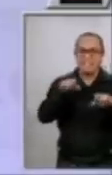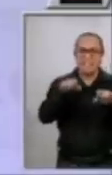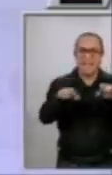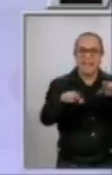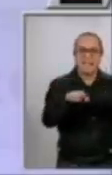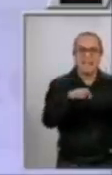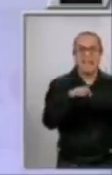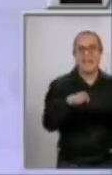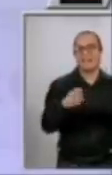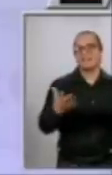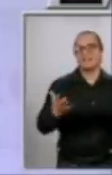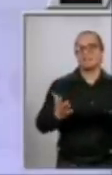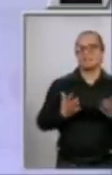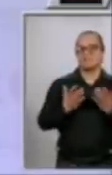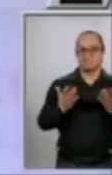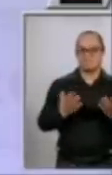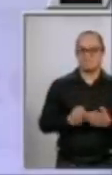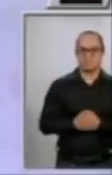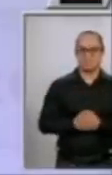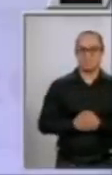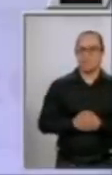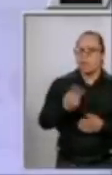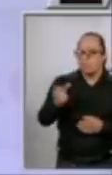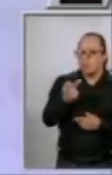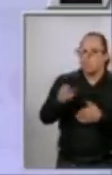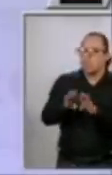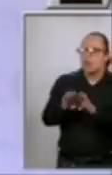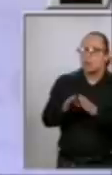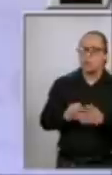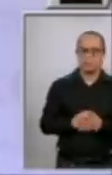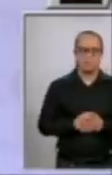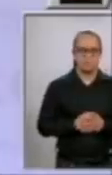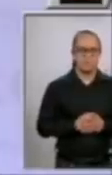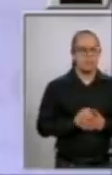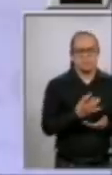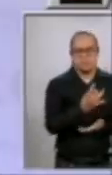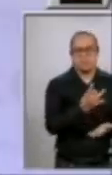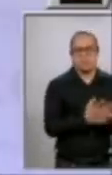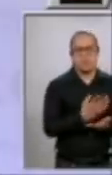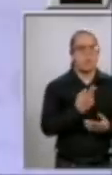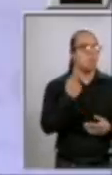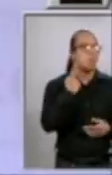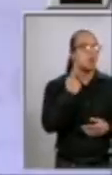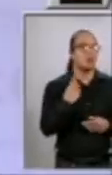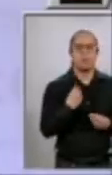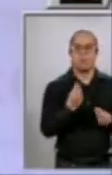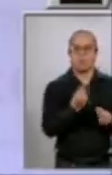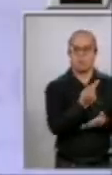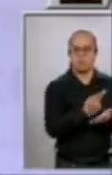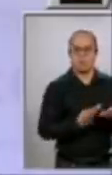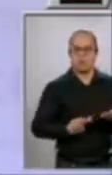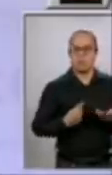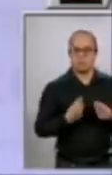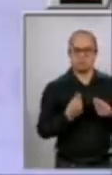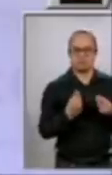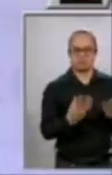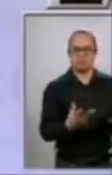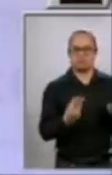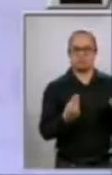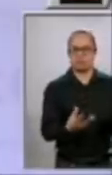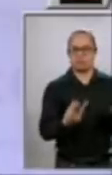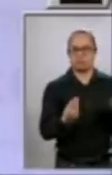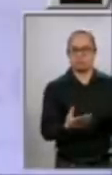palabra. ¿Cómo ha sucedido eso? Pues a través del asistencialismo de lo que son programas, la gente.